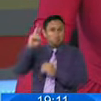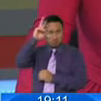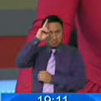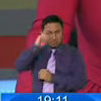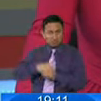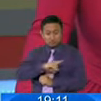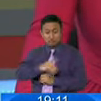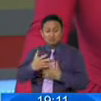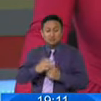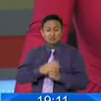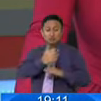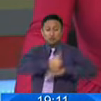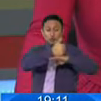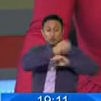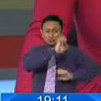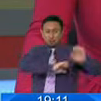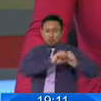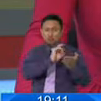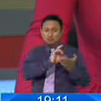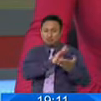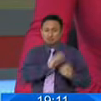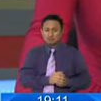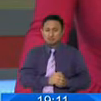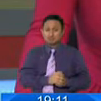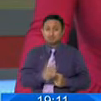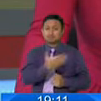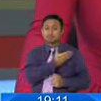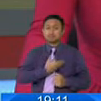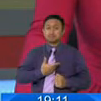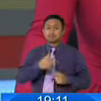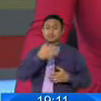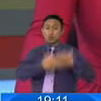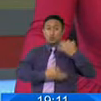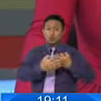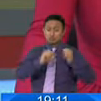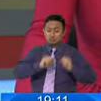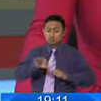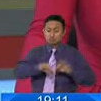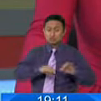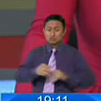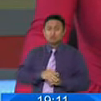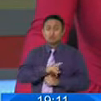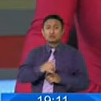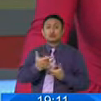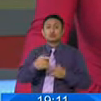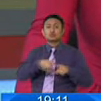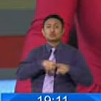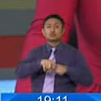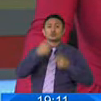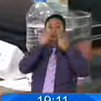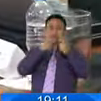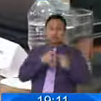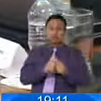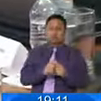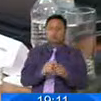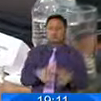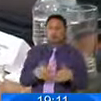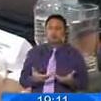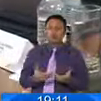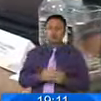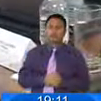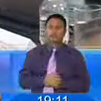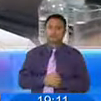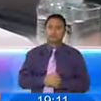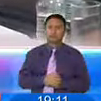y destituir autoridades. El presidente de la Judicatura también se refirió a la situación del concurso de fiscales.